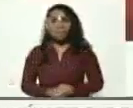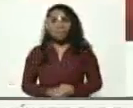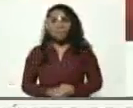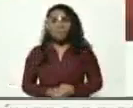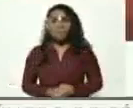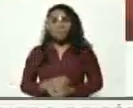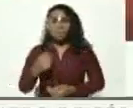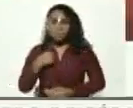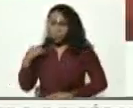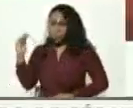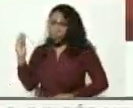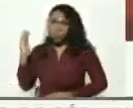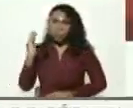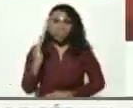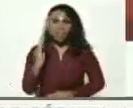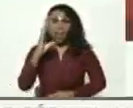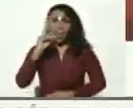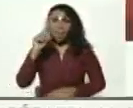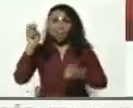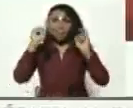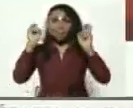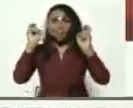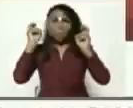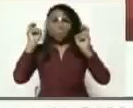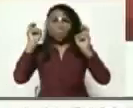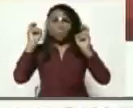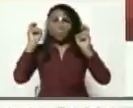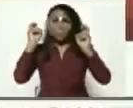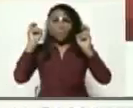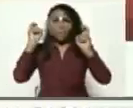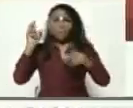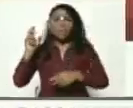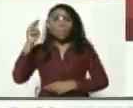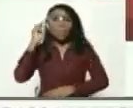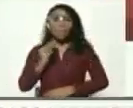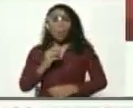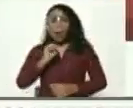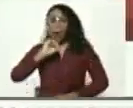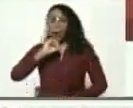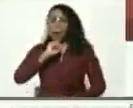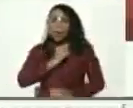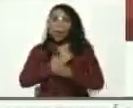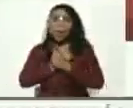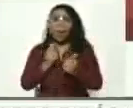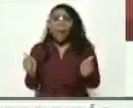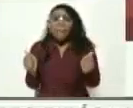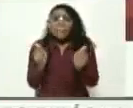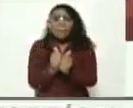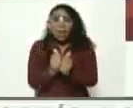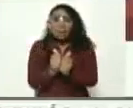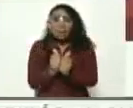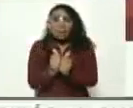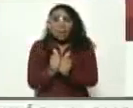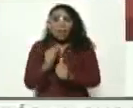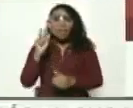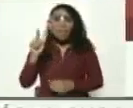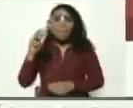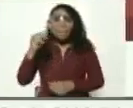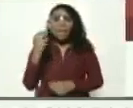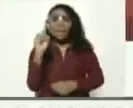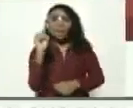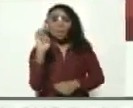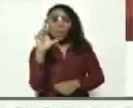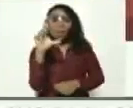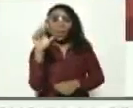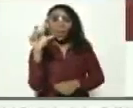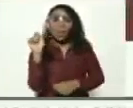Vine a hablar de Bolívar, el amante de Manuela, el que amó con locura a su maestro Simón